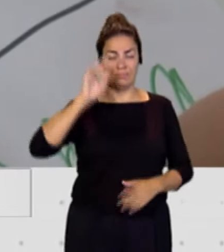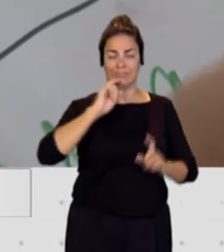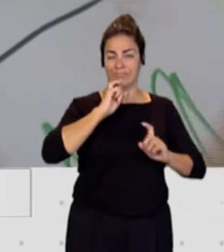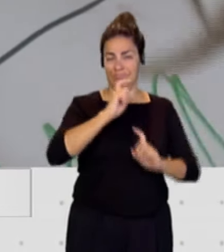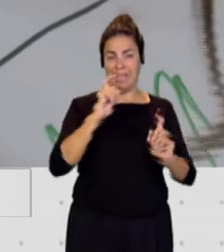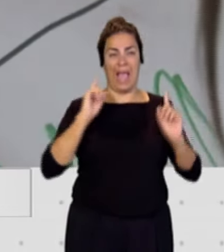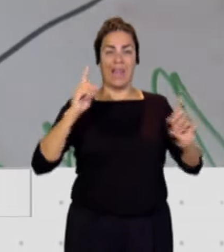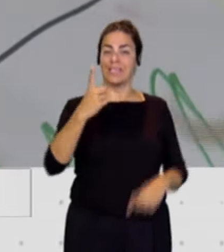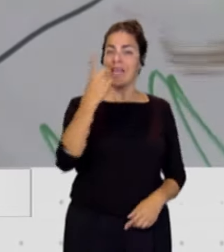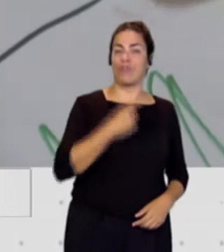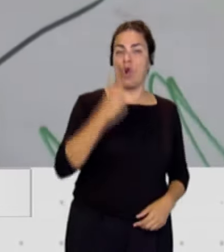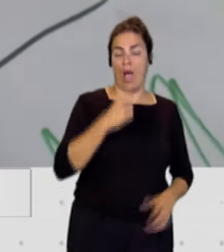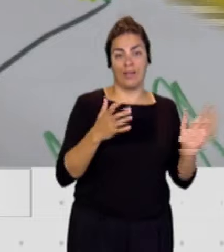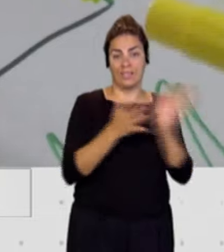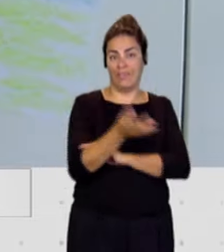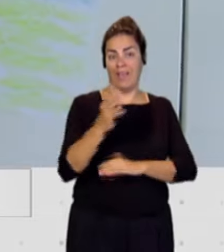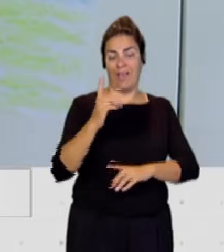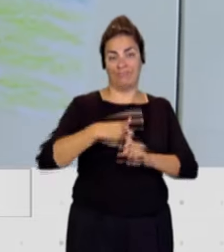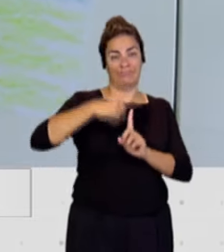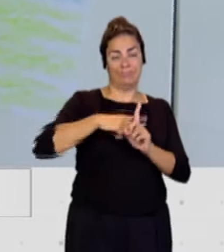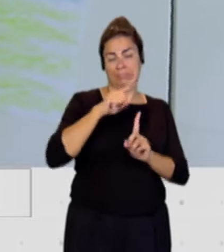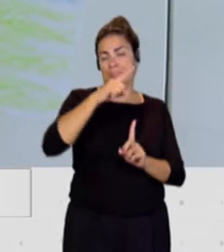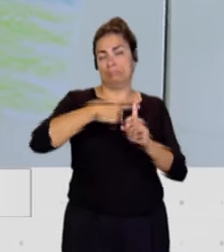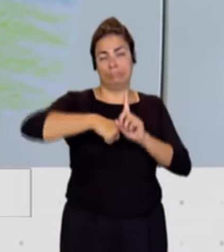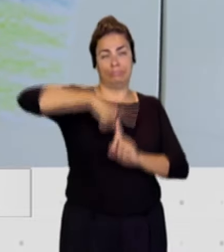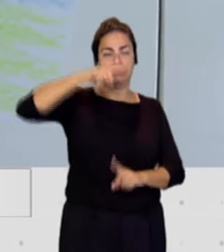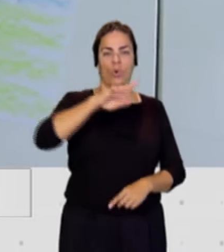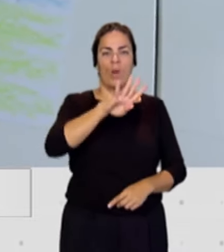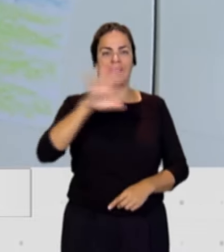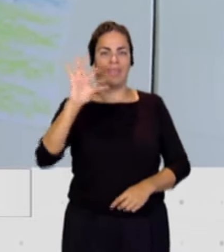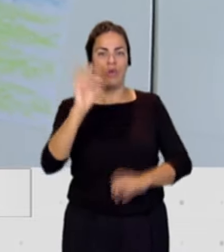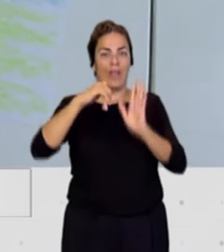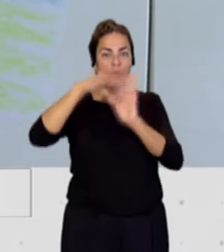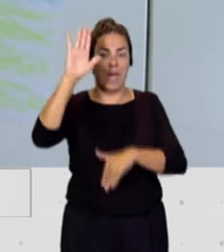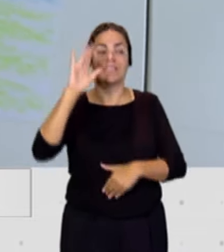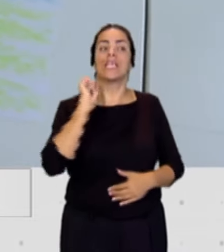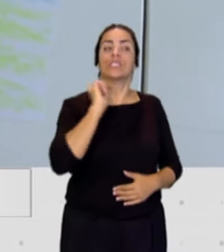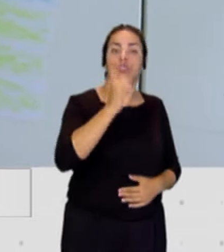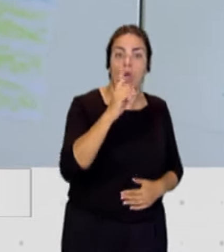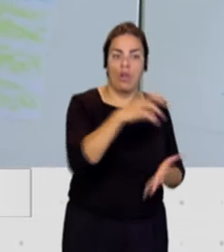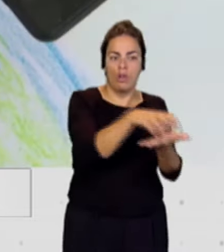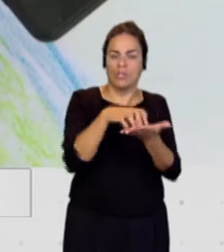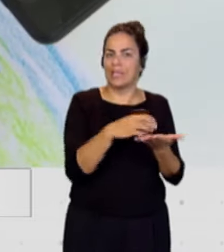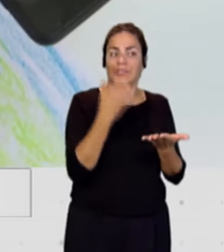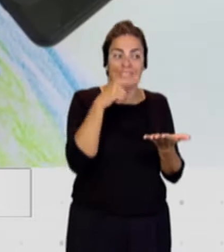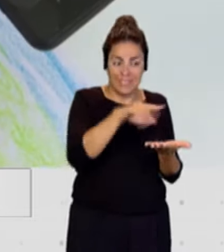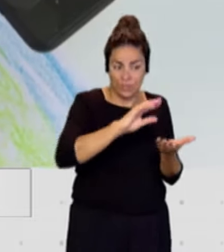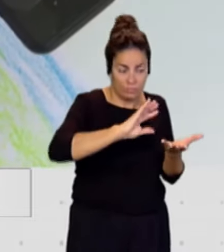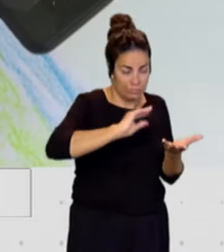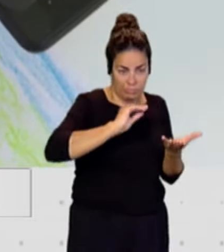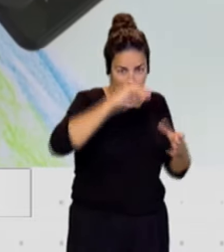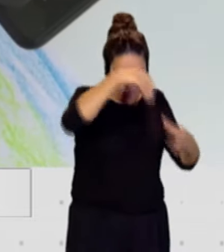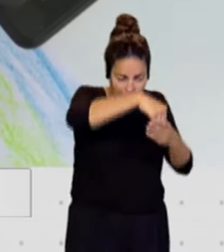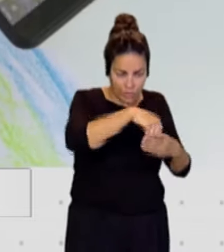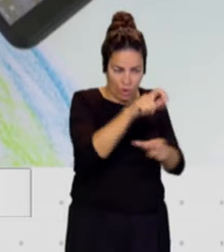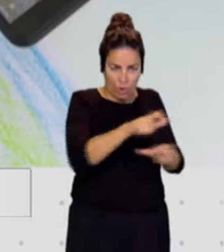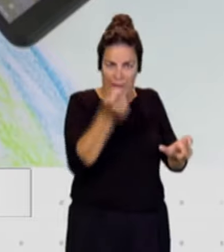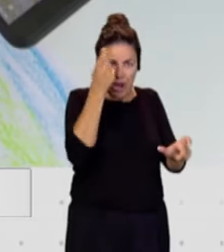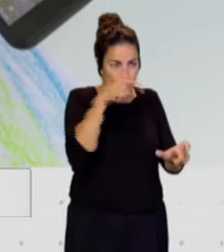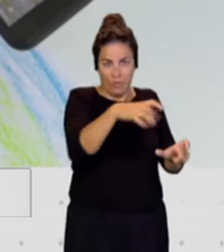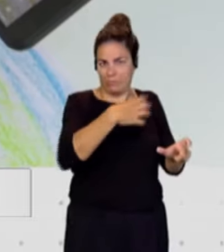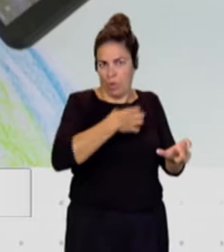supere Pues los 45 gr en aquellos centros que no estén preparados para poder mantener a los chicos y a las chicas en ese centro pero